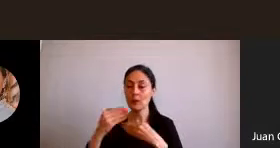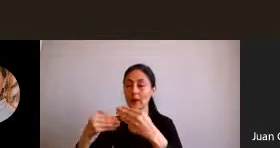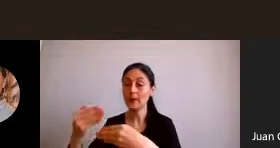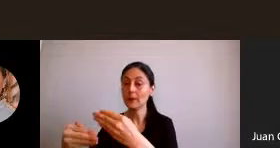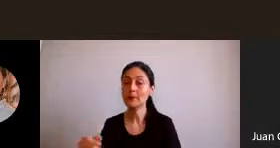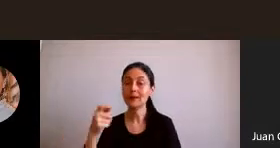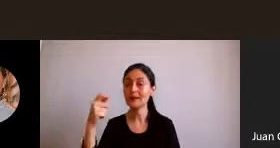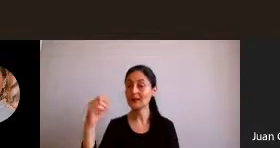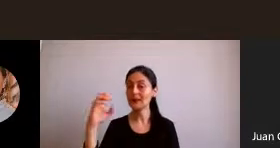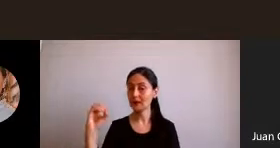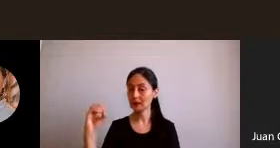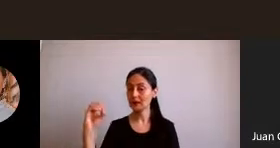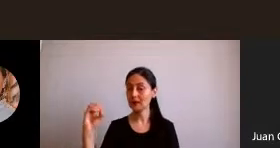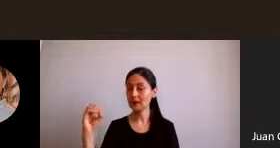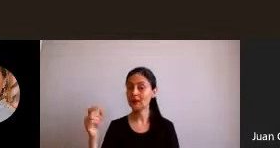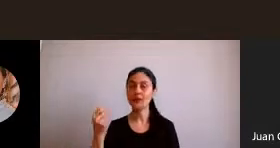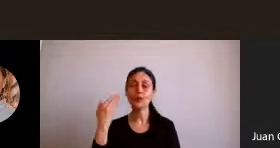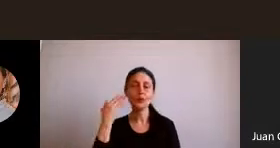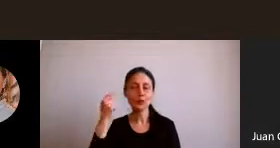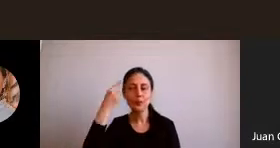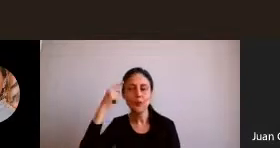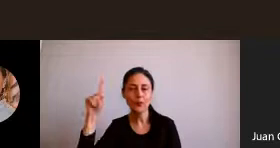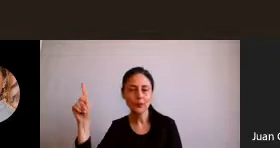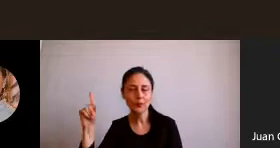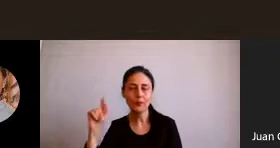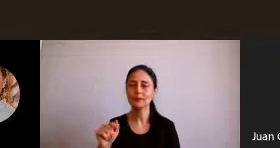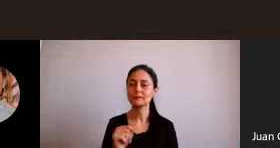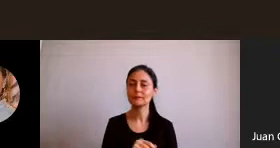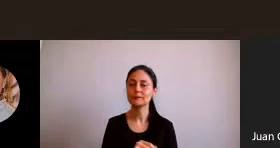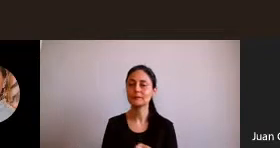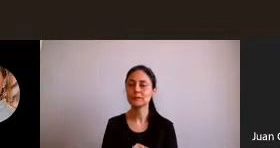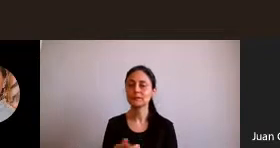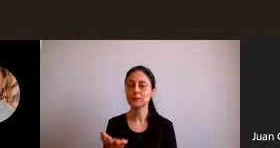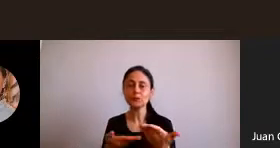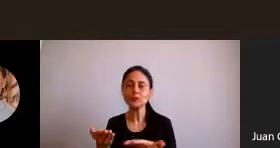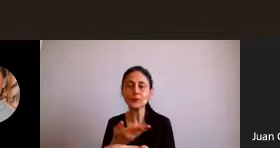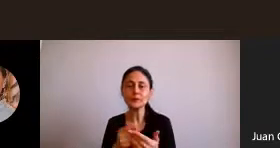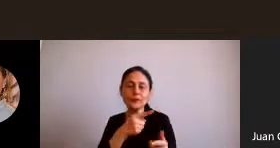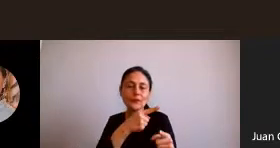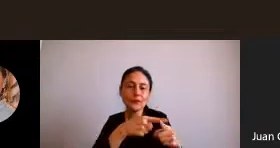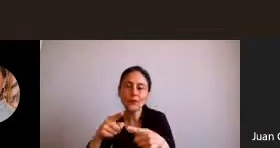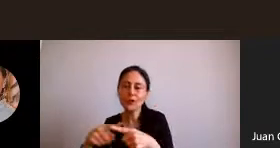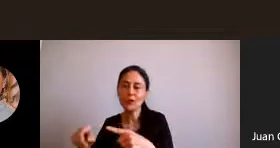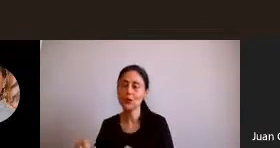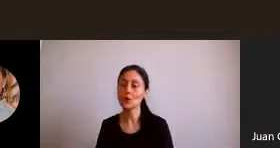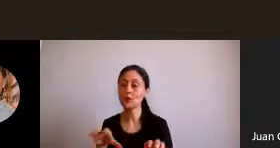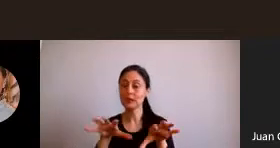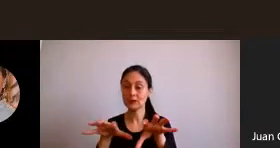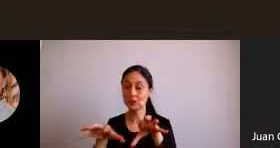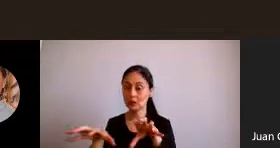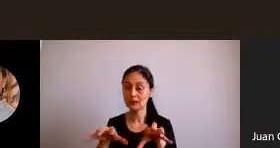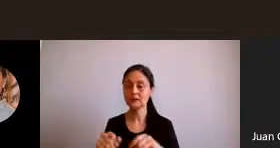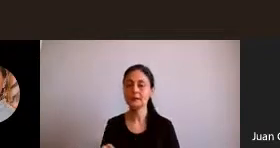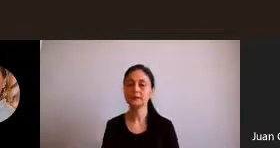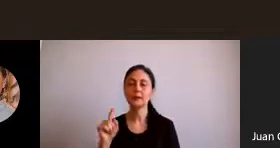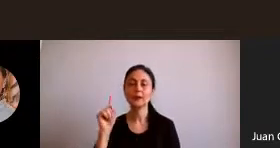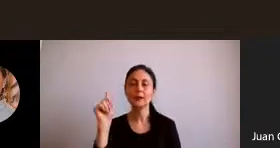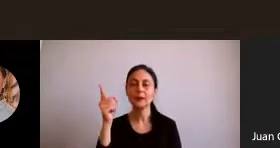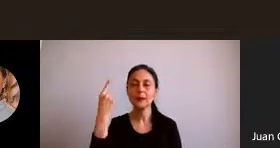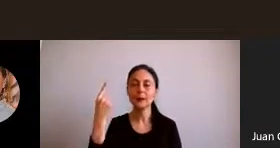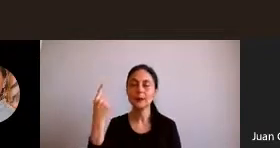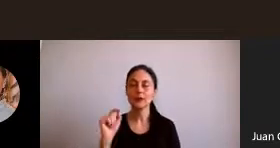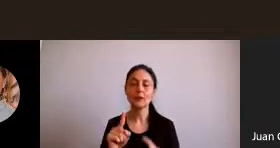algunos puntos en cuestión para contarles. Bueno, primero contarles que ¿cuáles son algunos